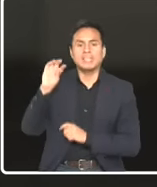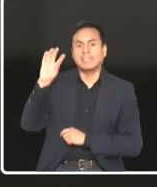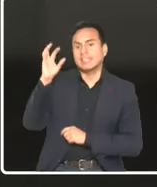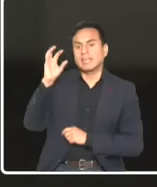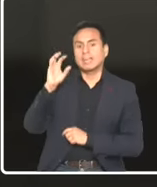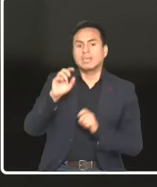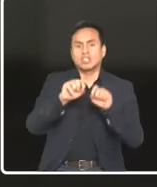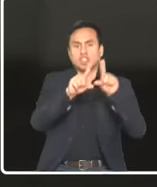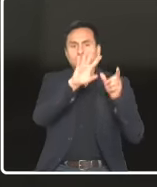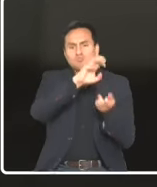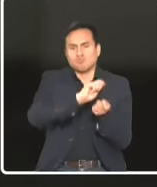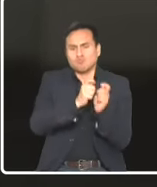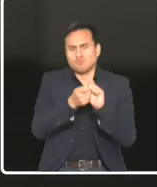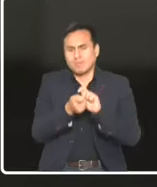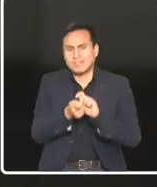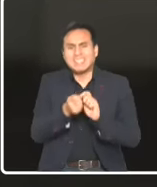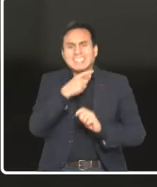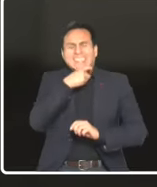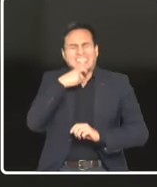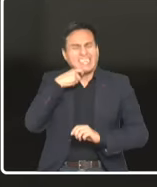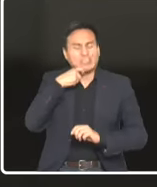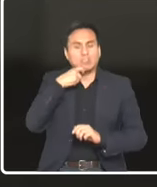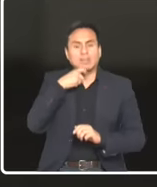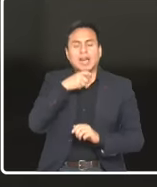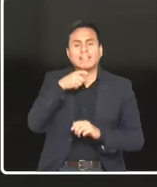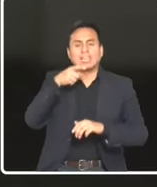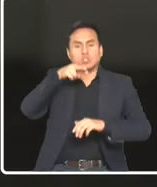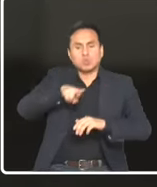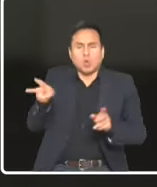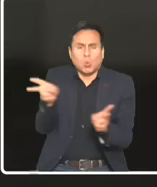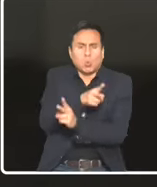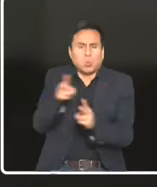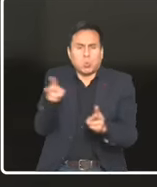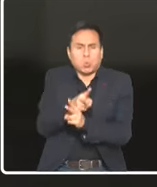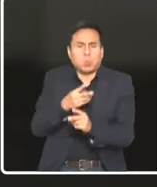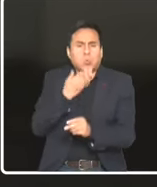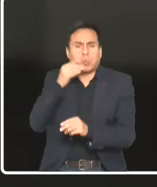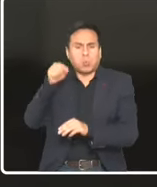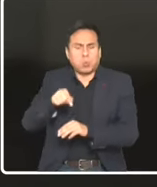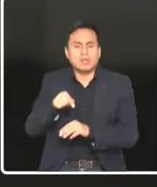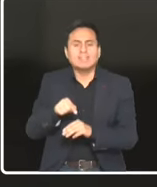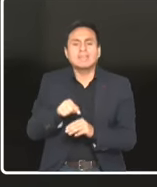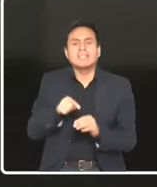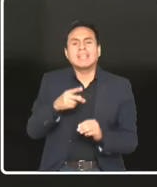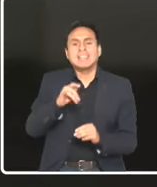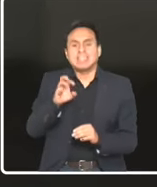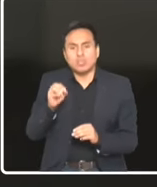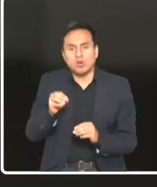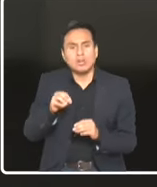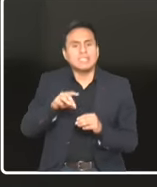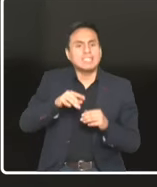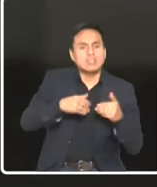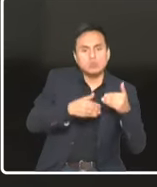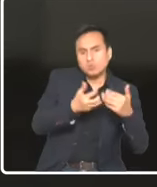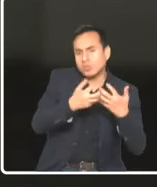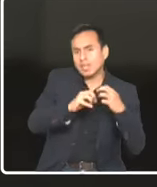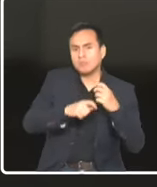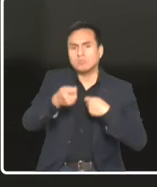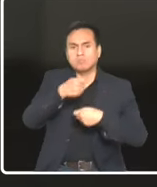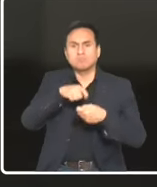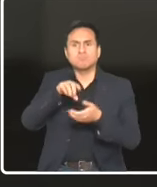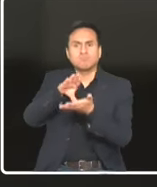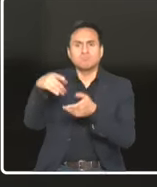desde el soleado desierto hasta la Ventosa Patagonia en el desarrollo de la Industria Del litio en promover las inversiones nacionales y